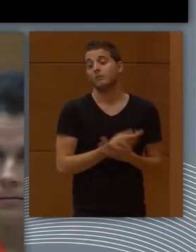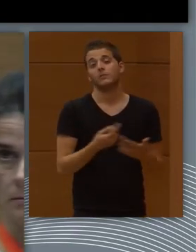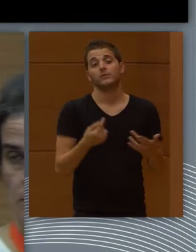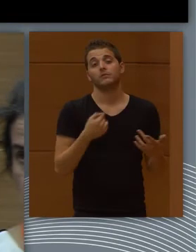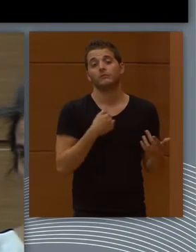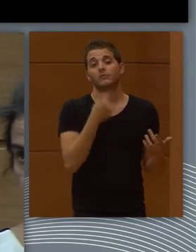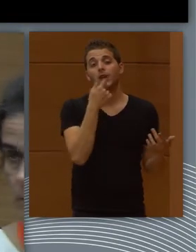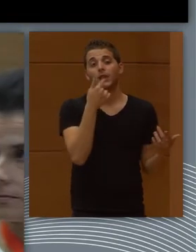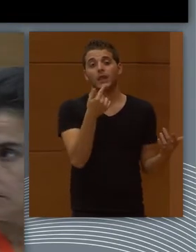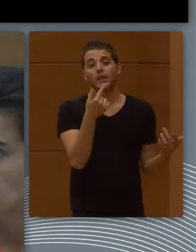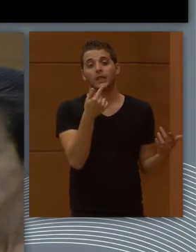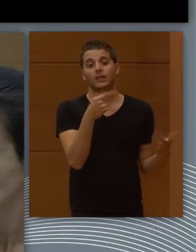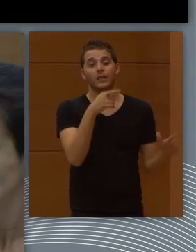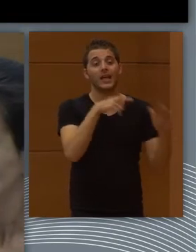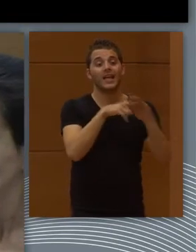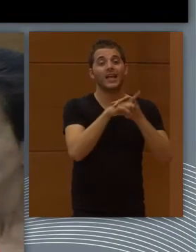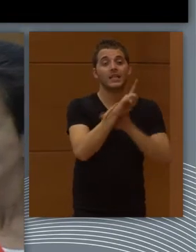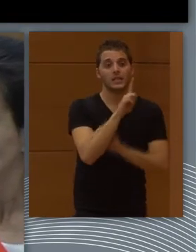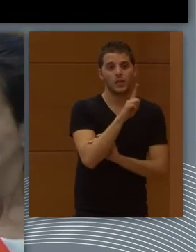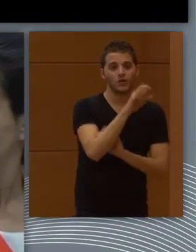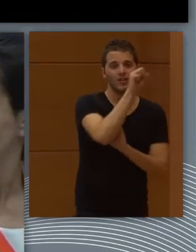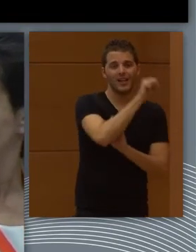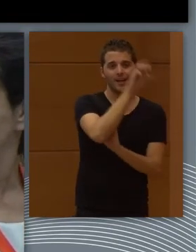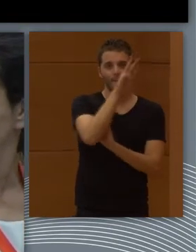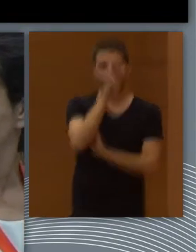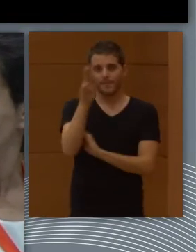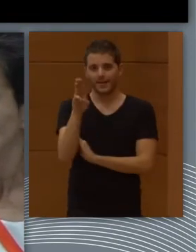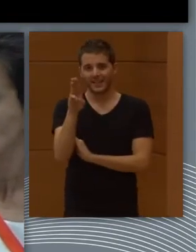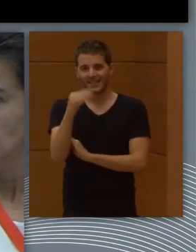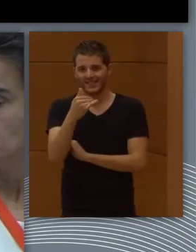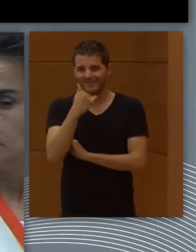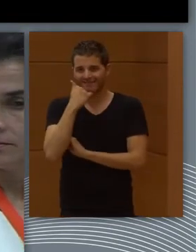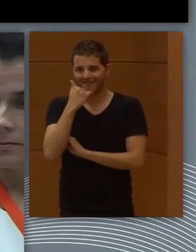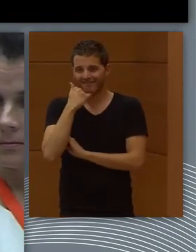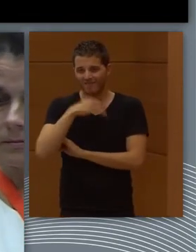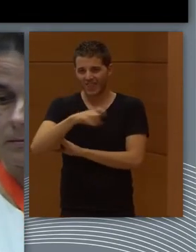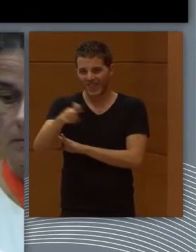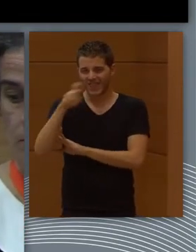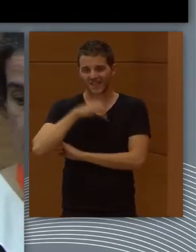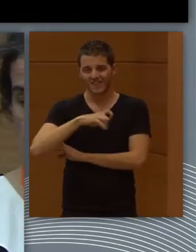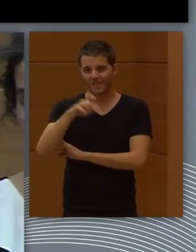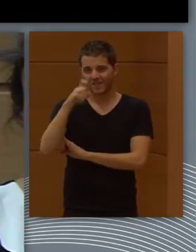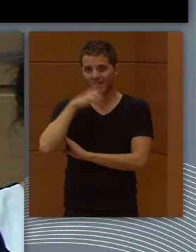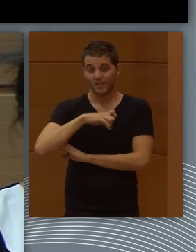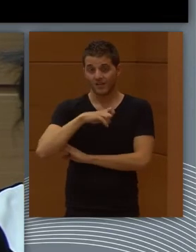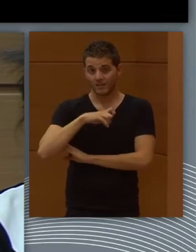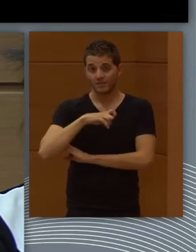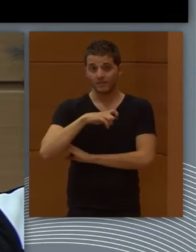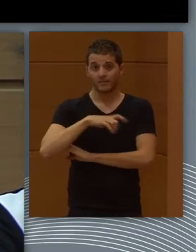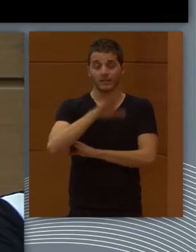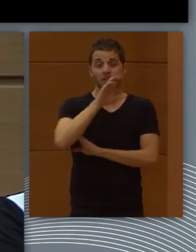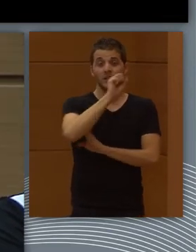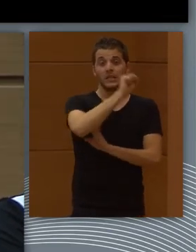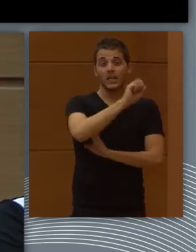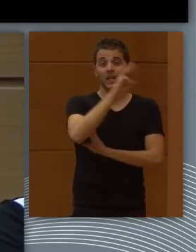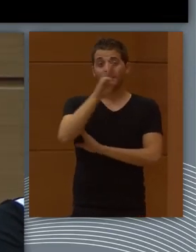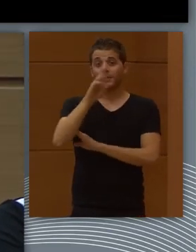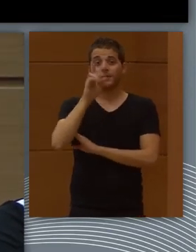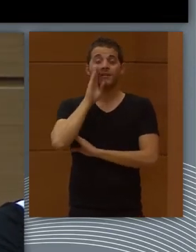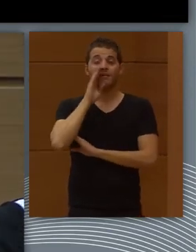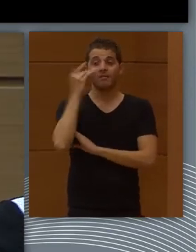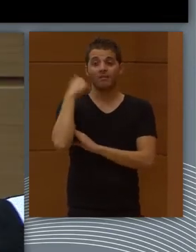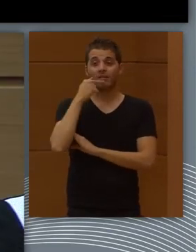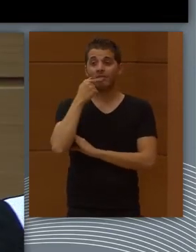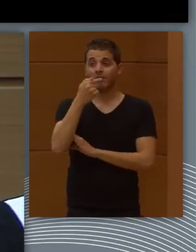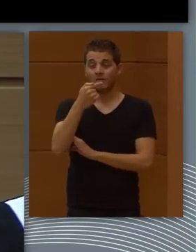comentarte desde luego que el desarrollo de una app es algo bastante complejo. El que la app, lo que he comentado